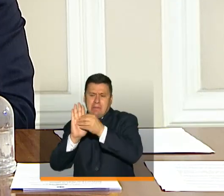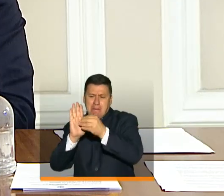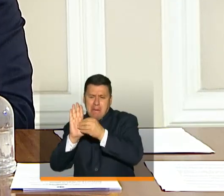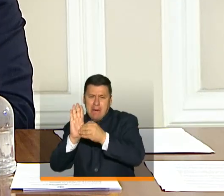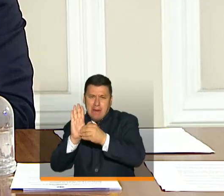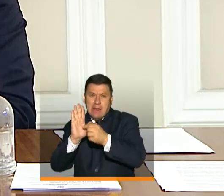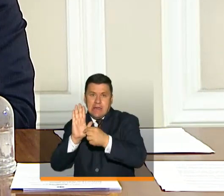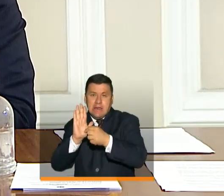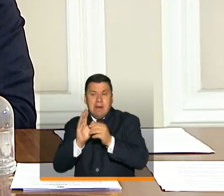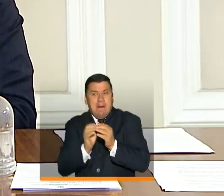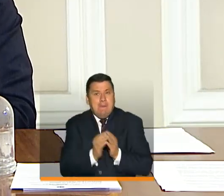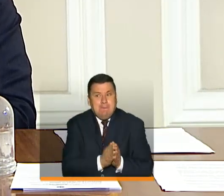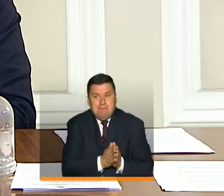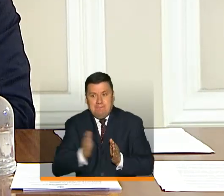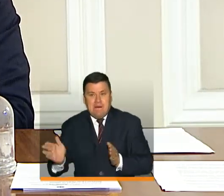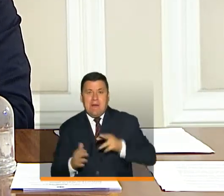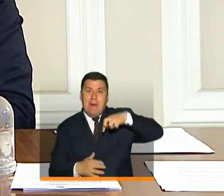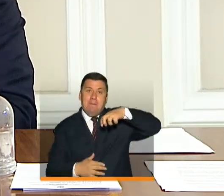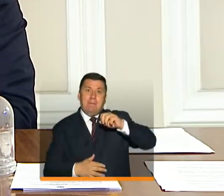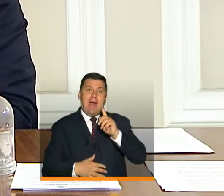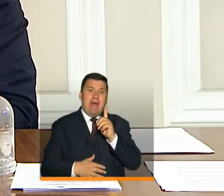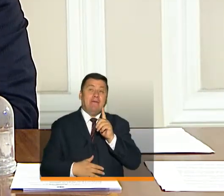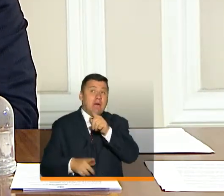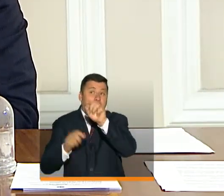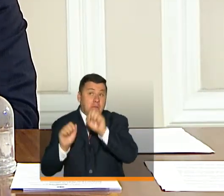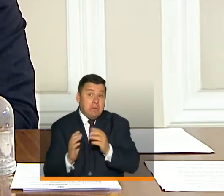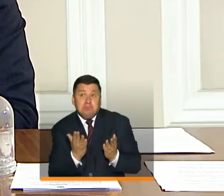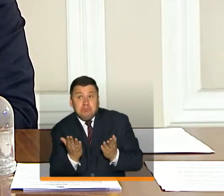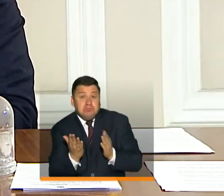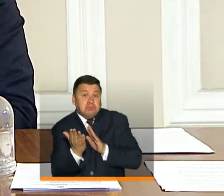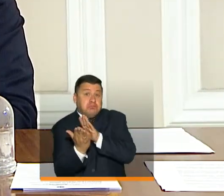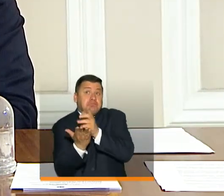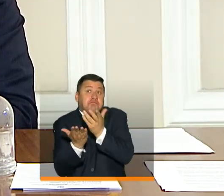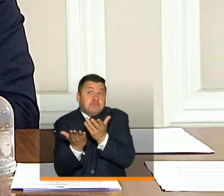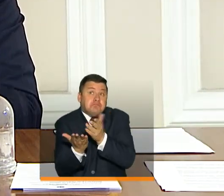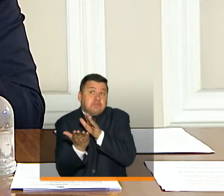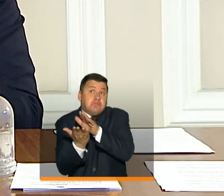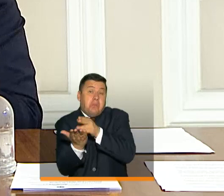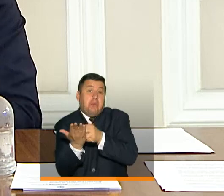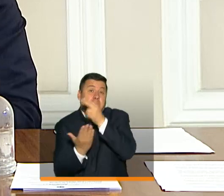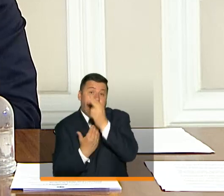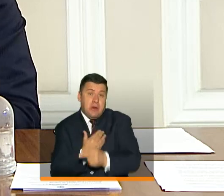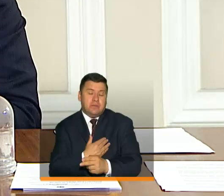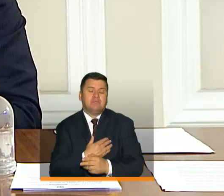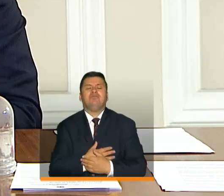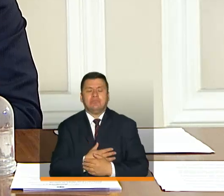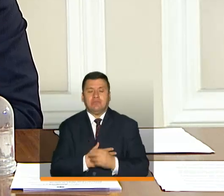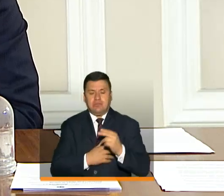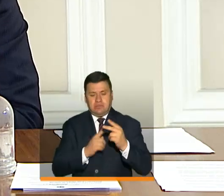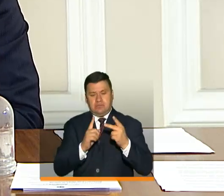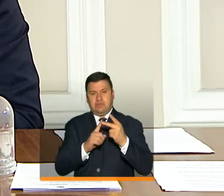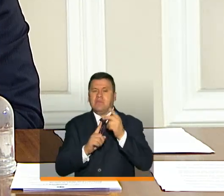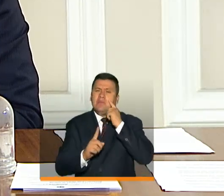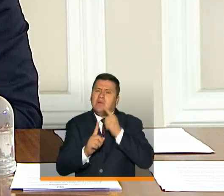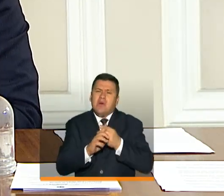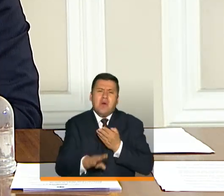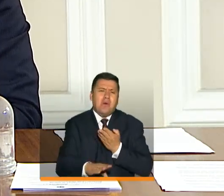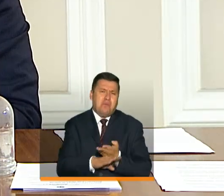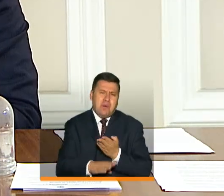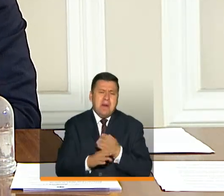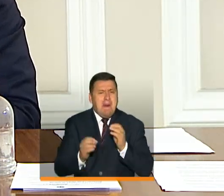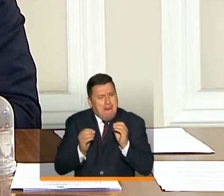esta extensión del PAEF. Y lo haremos, en segundo lugar, con el propósito